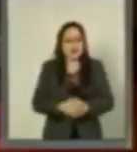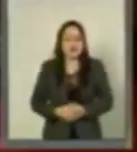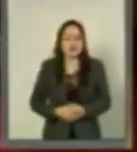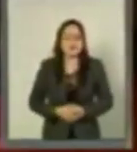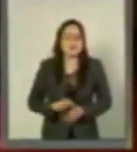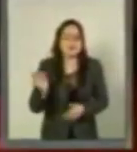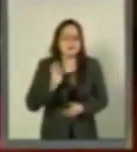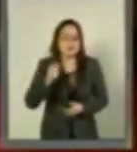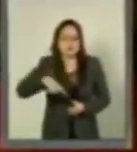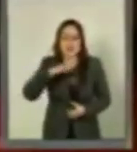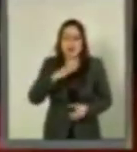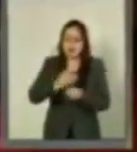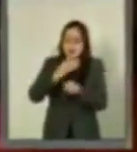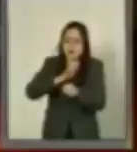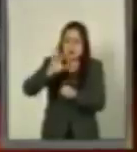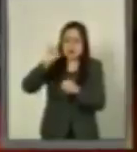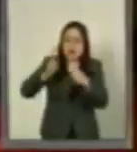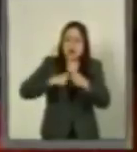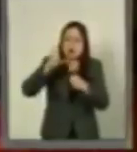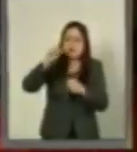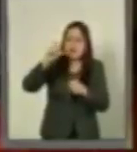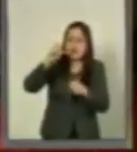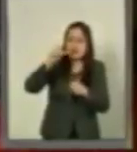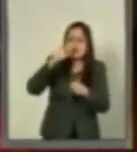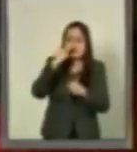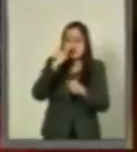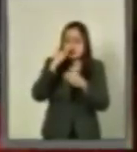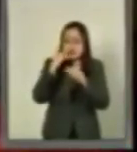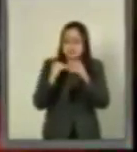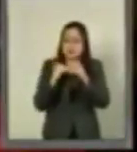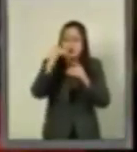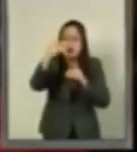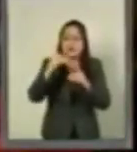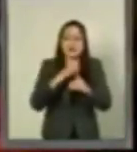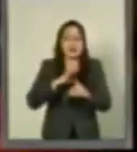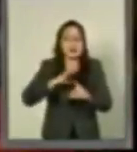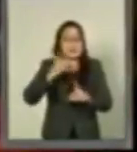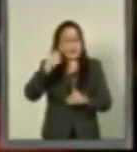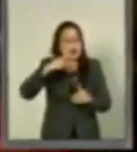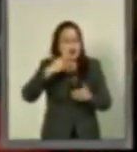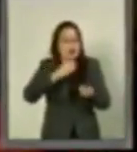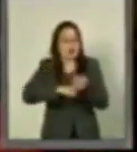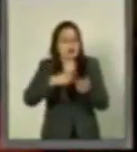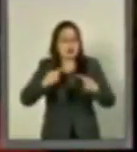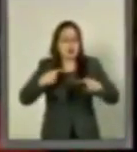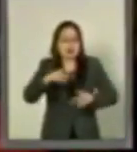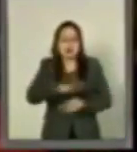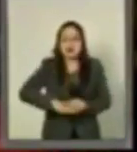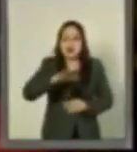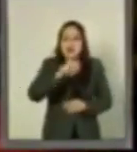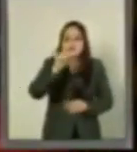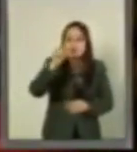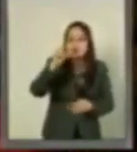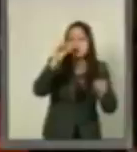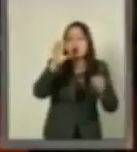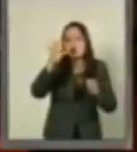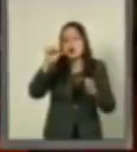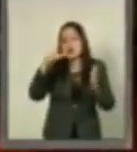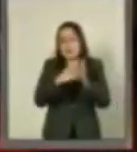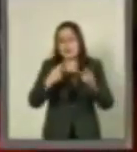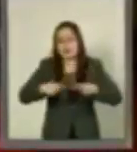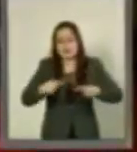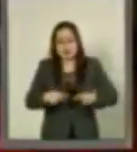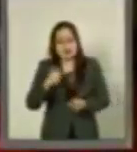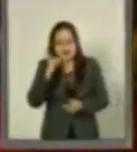la suficiencia para que no tengan menos de 20 policías, para cubrir a una población de 20 o 40 mil personas. Sí se requiere un